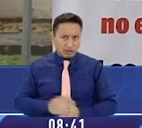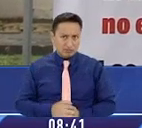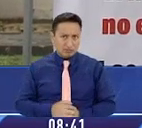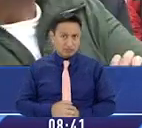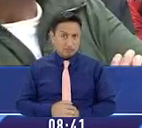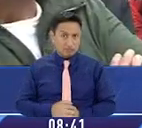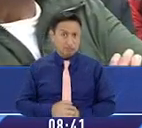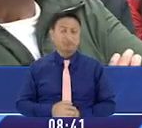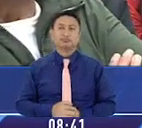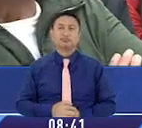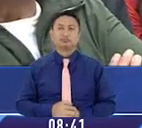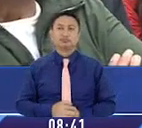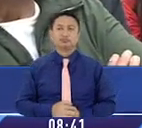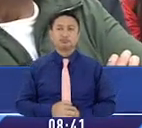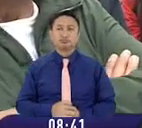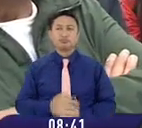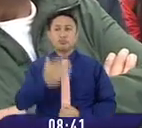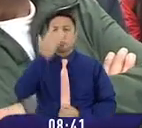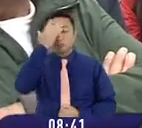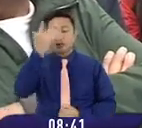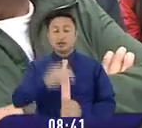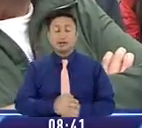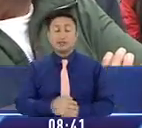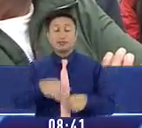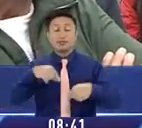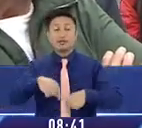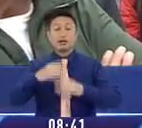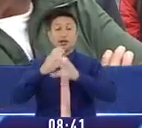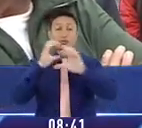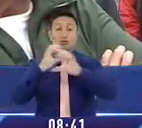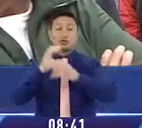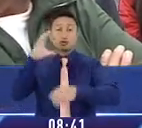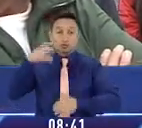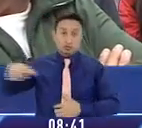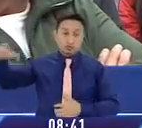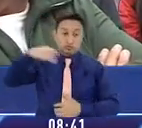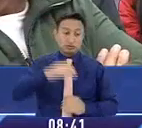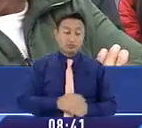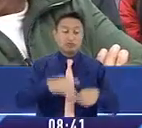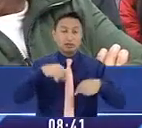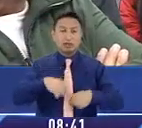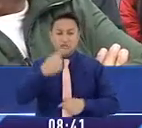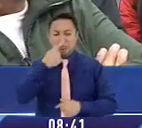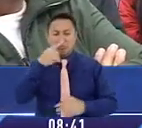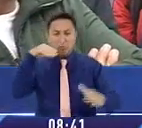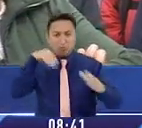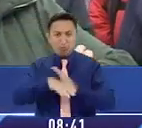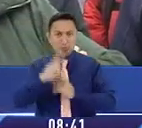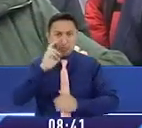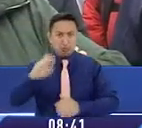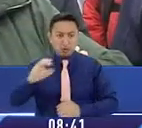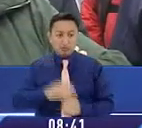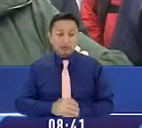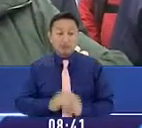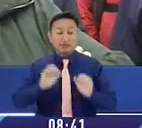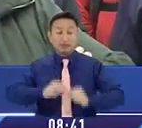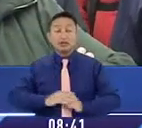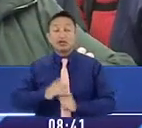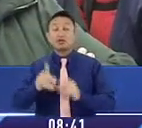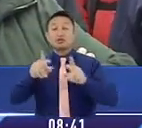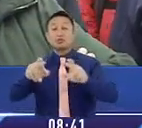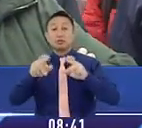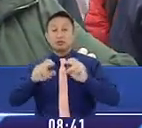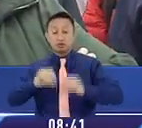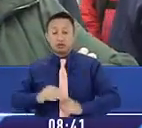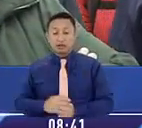turísticos. Porque el transporte interprovincial está queriendo meterse por todo lado. Inclusive ellos quieren sacar